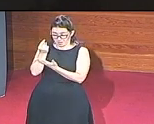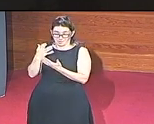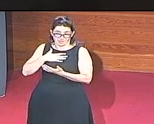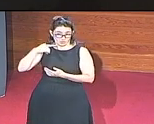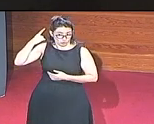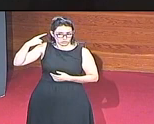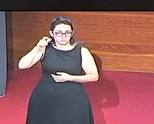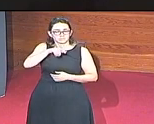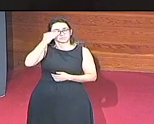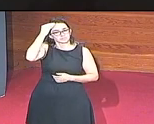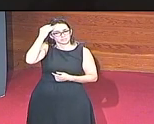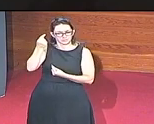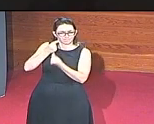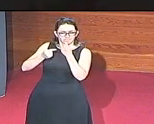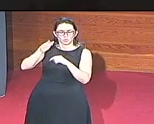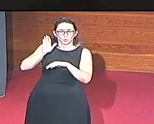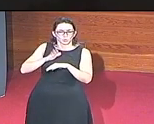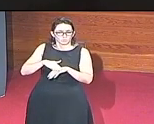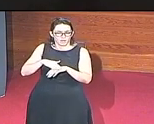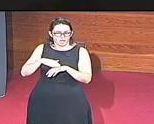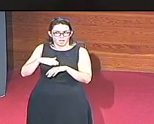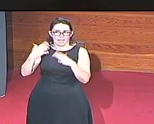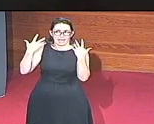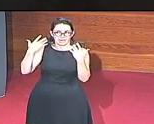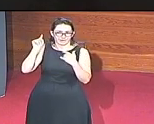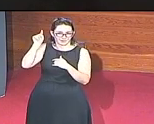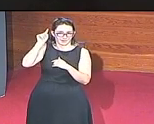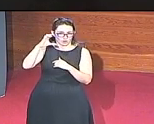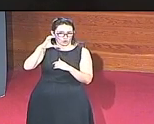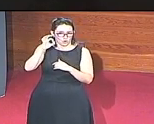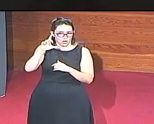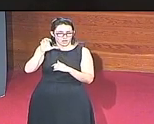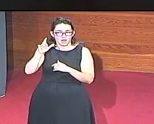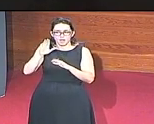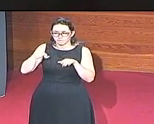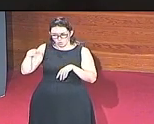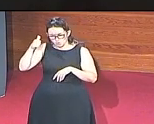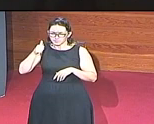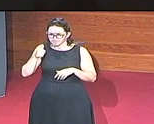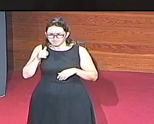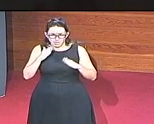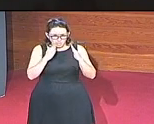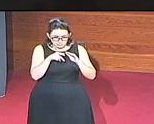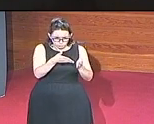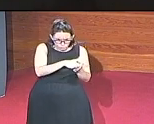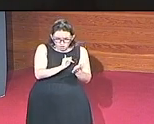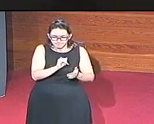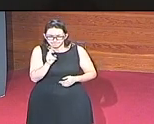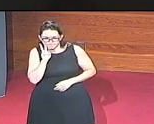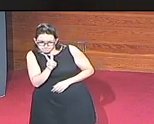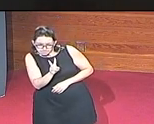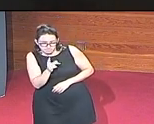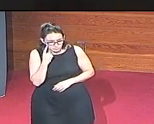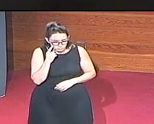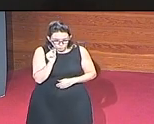había sido provocado por el cólera que se transmitía por el aire y entonces él fue casa por casa donde había habido muertos y fue colocando un